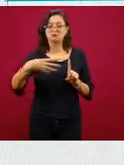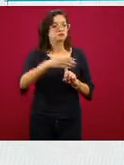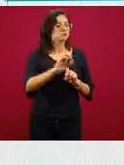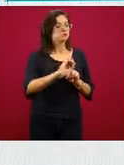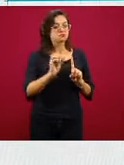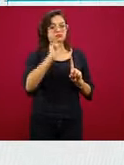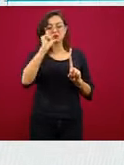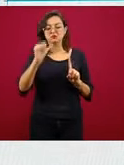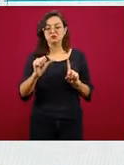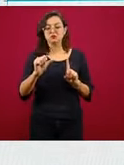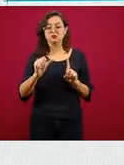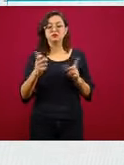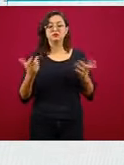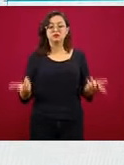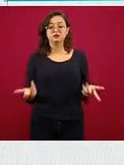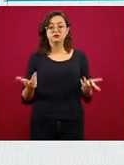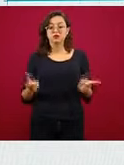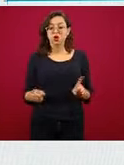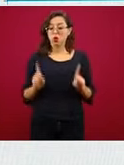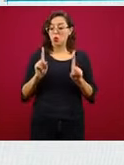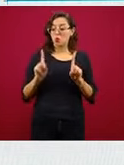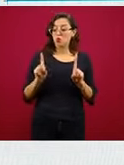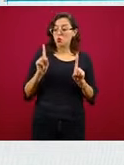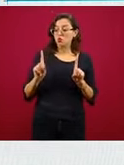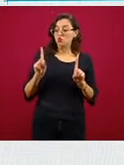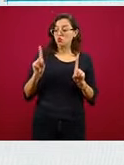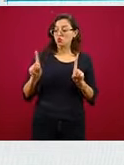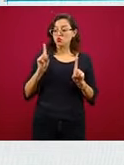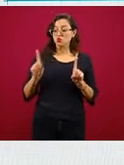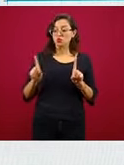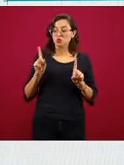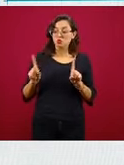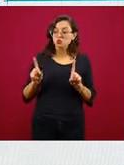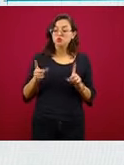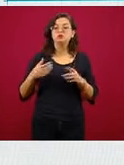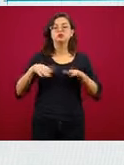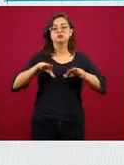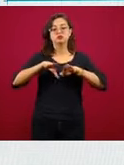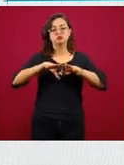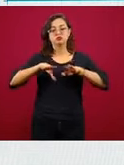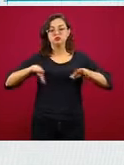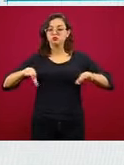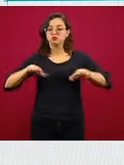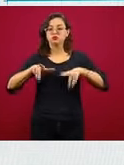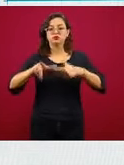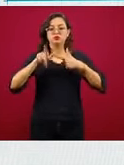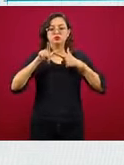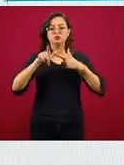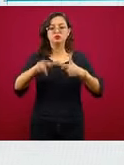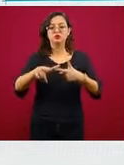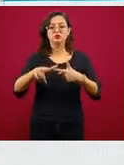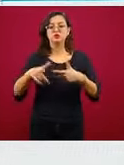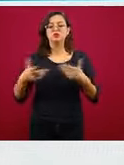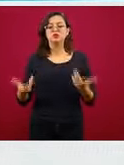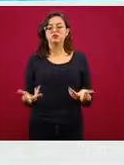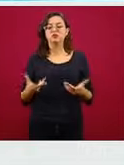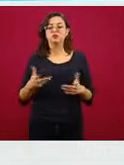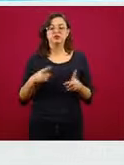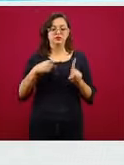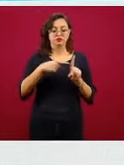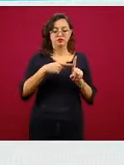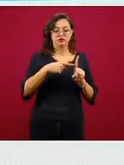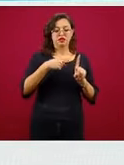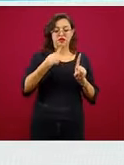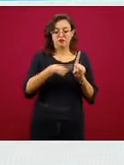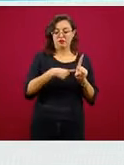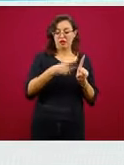enfermedad. Si se mantiene en uno, la epidemia permanece estable, pero continúa, porque va reemplazando, cada